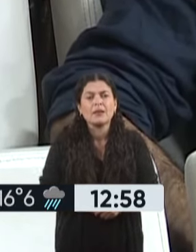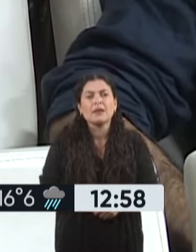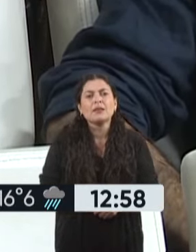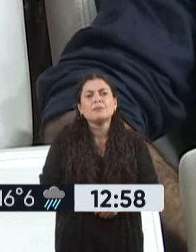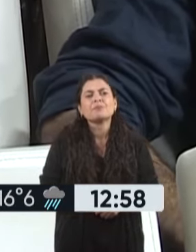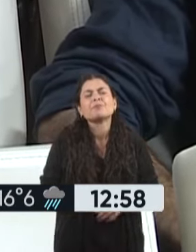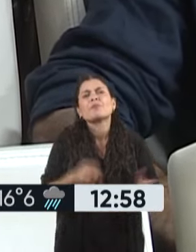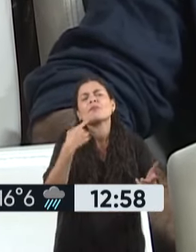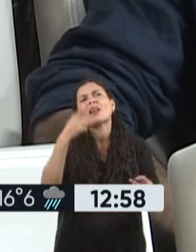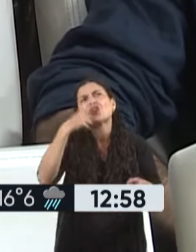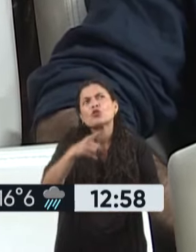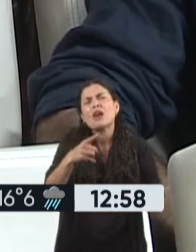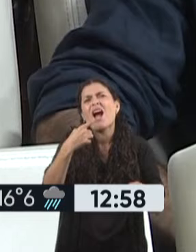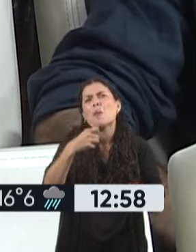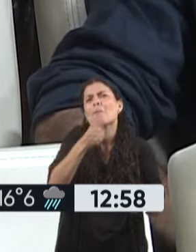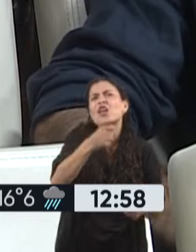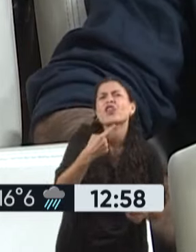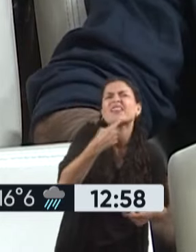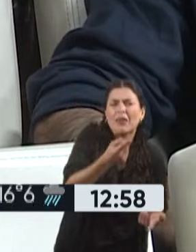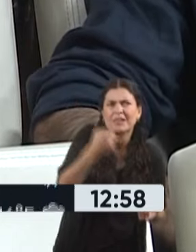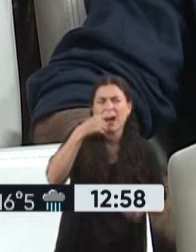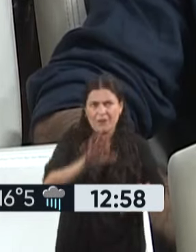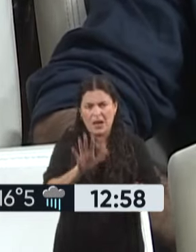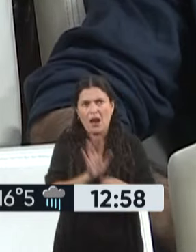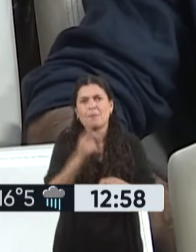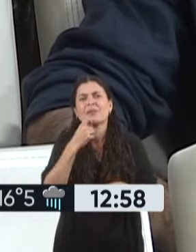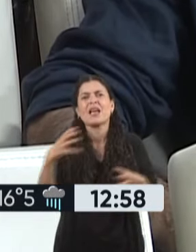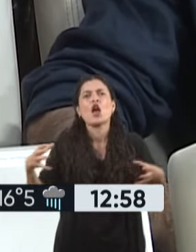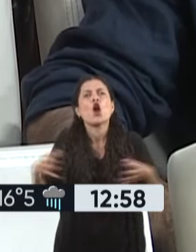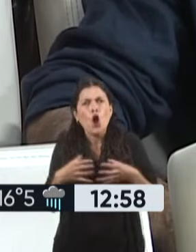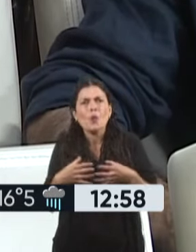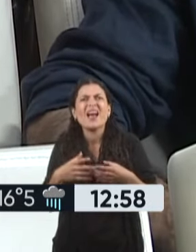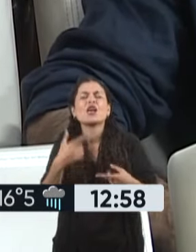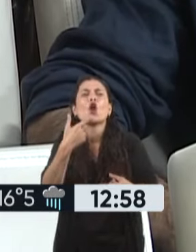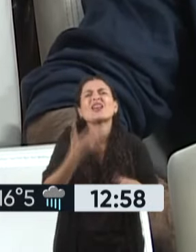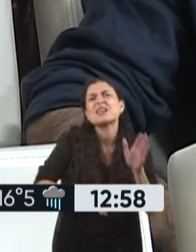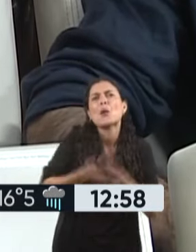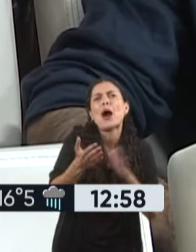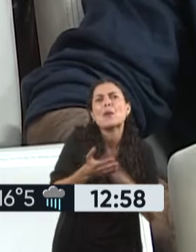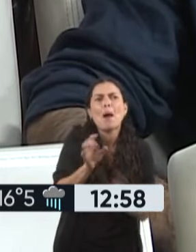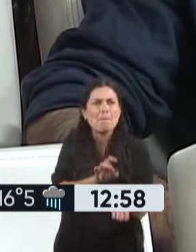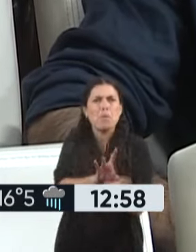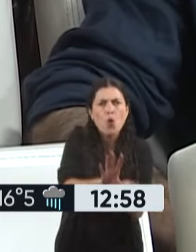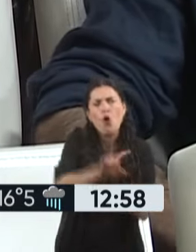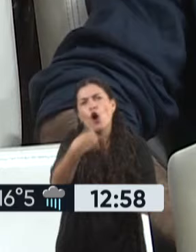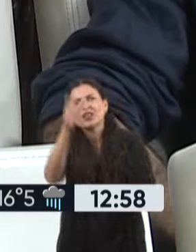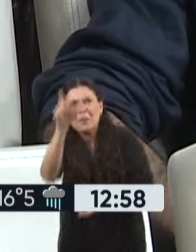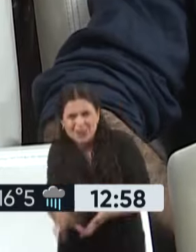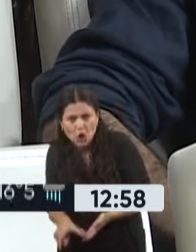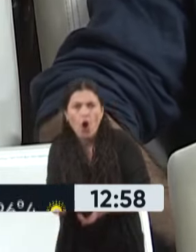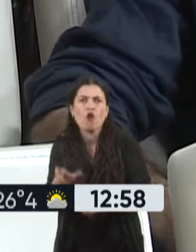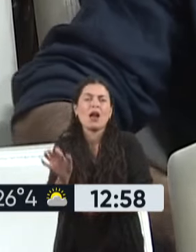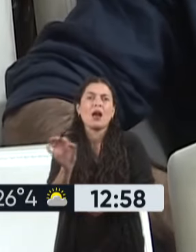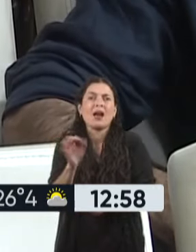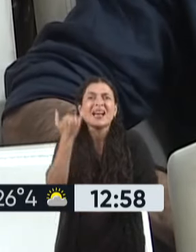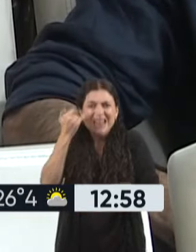lo cual el gobierno descarta, hablo de términos libertarios, guillotina, términos que el gobierno usa para desplazar a funcionarios. El gobierno ha